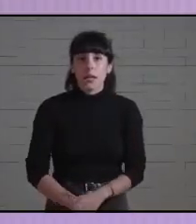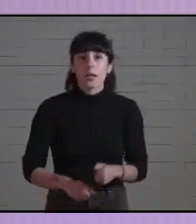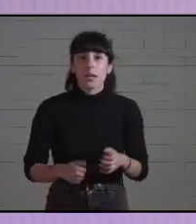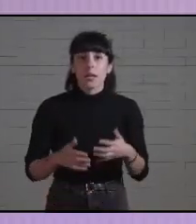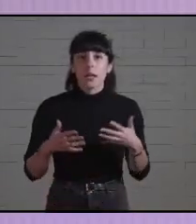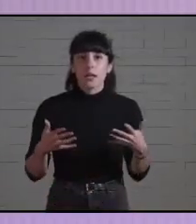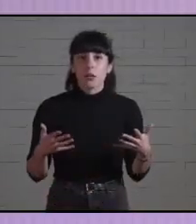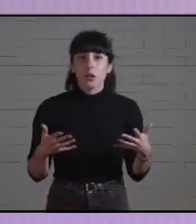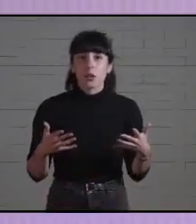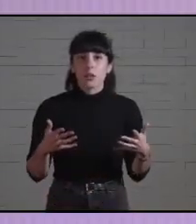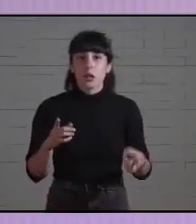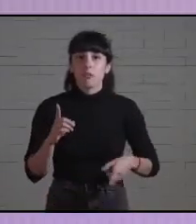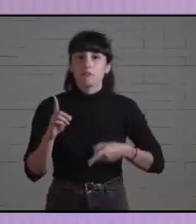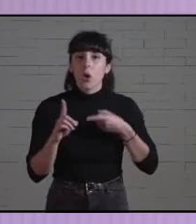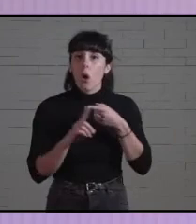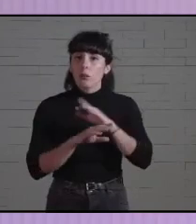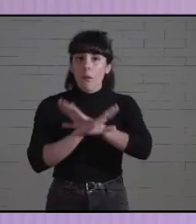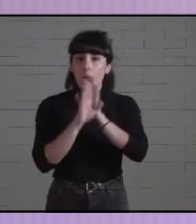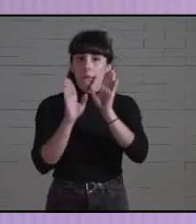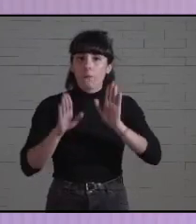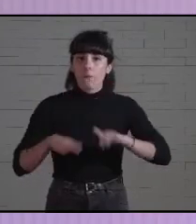entonces, para terminar,